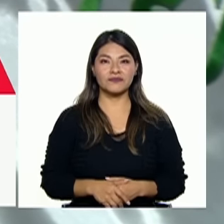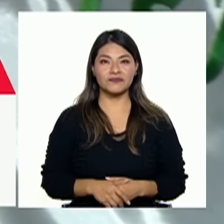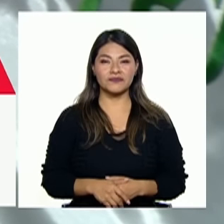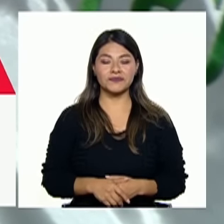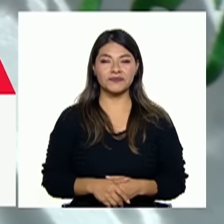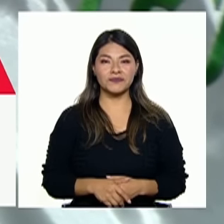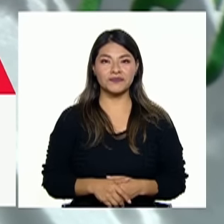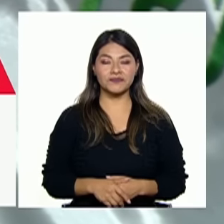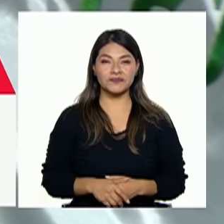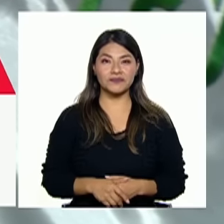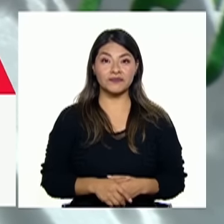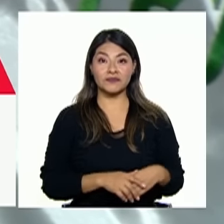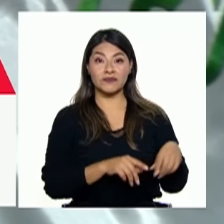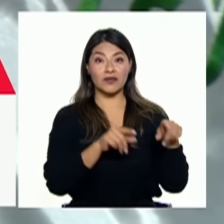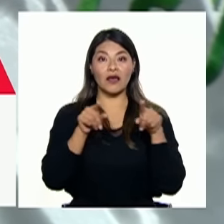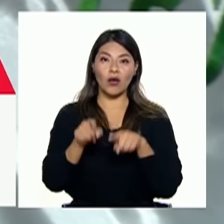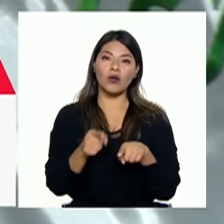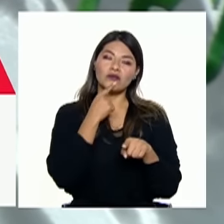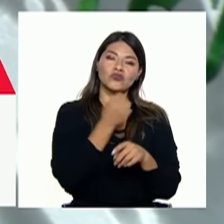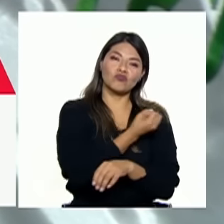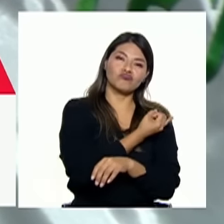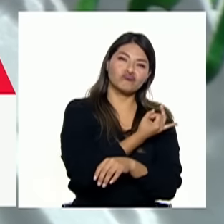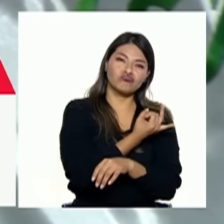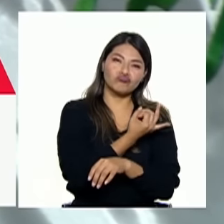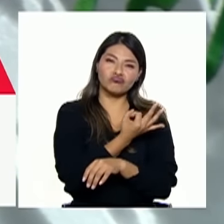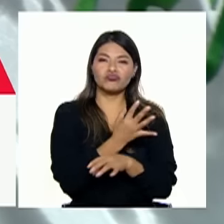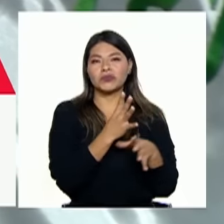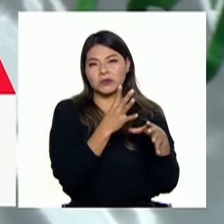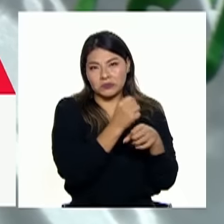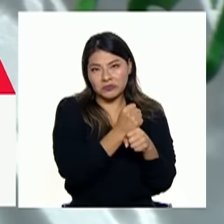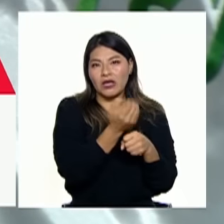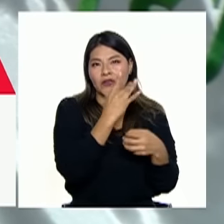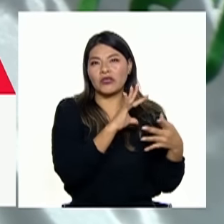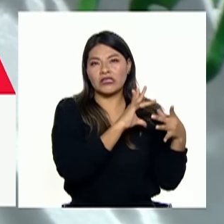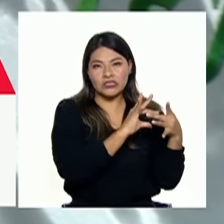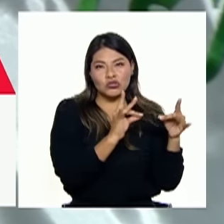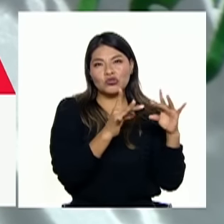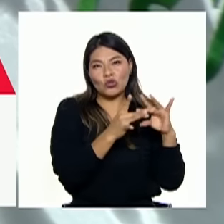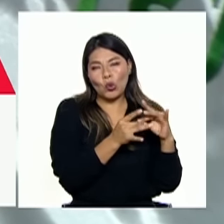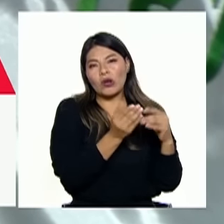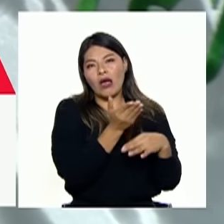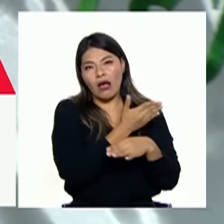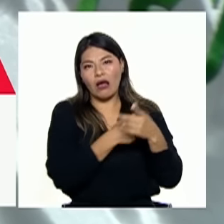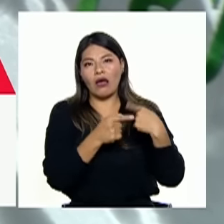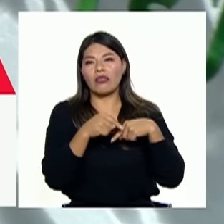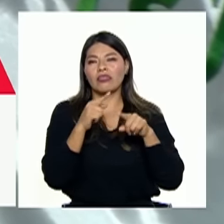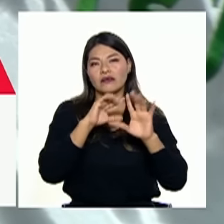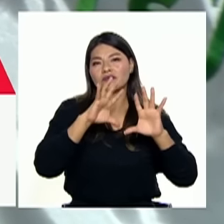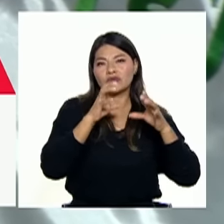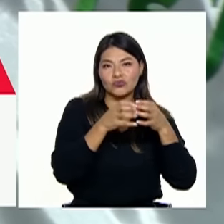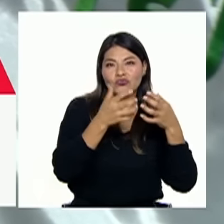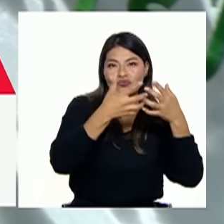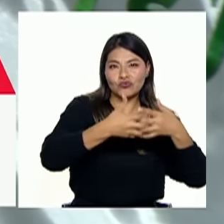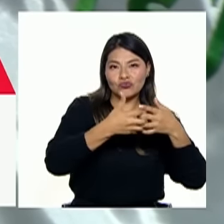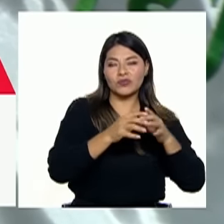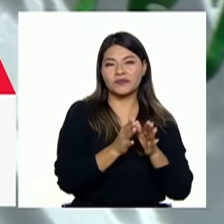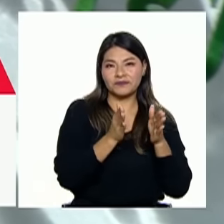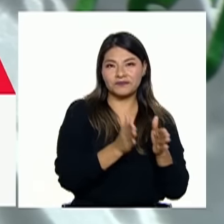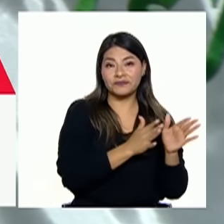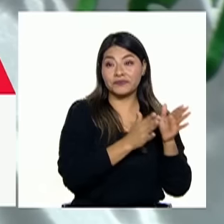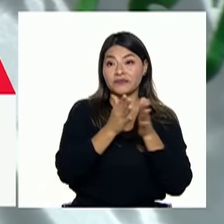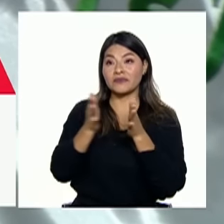Hasta el momento he hecho un breve repaso de algunos datos históricos y del presente de la Sociedad Nacional de Industrias. Pasemos a hablar ahora